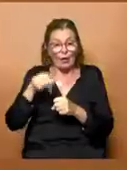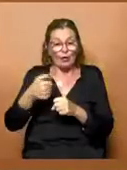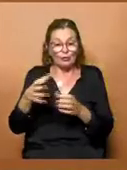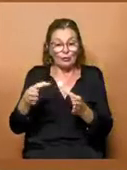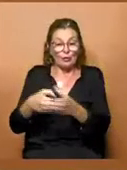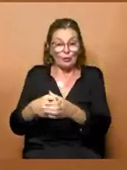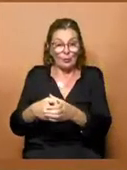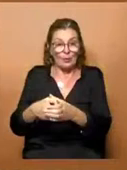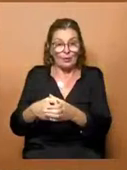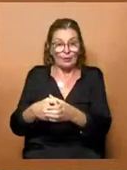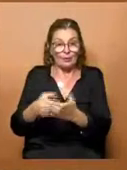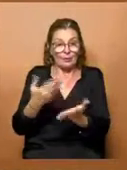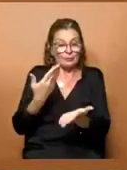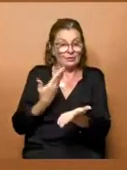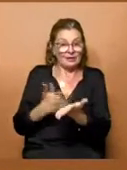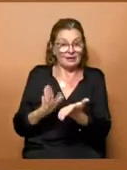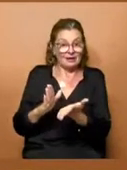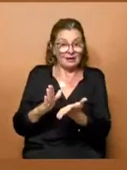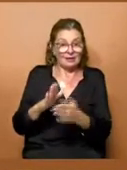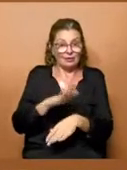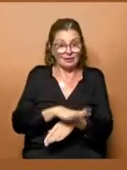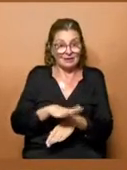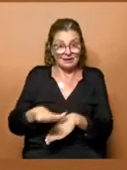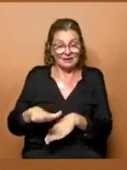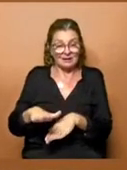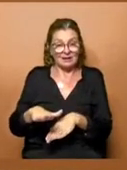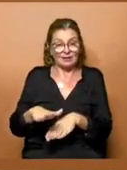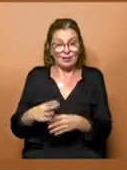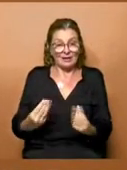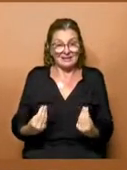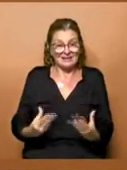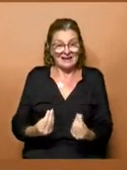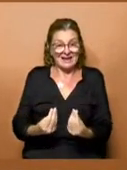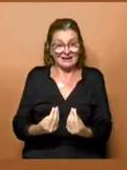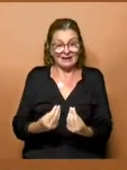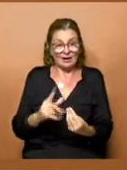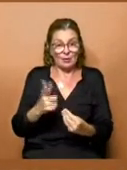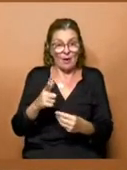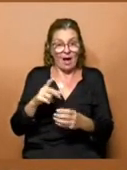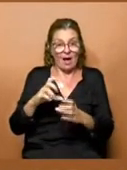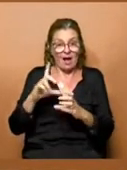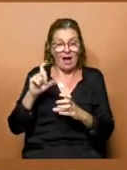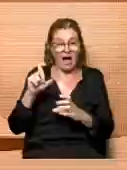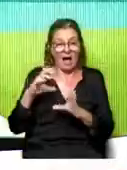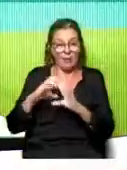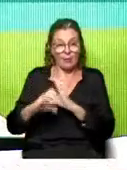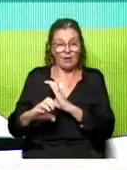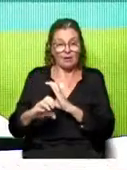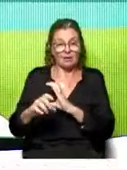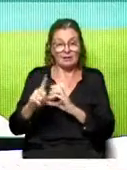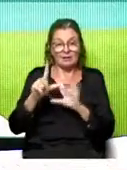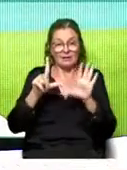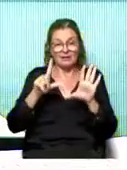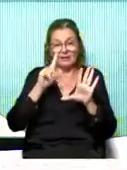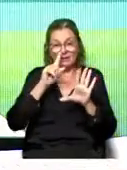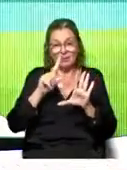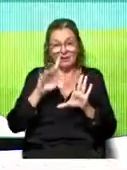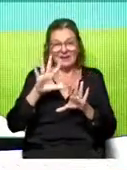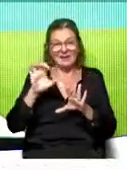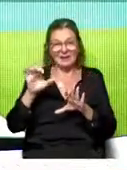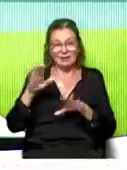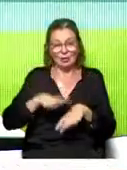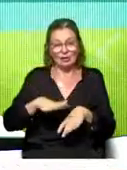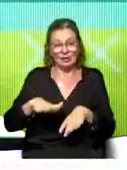población totalmente discriminada, que tienen niños en piso de tierra, sin saneamiento, material de desecho. Son 7.500 niños que